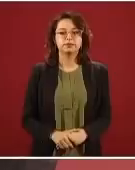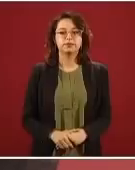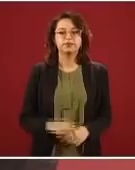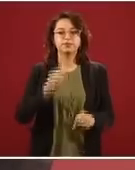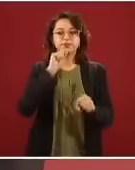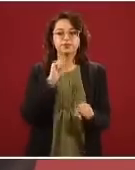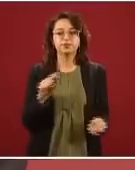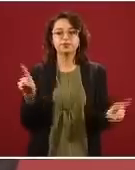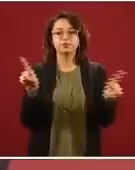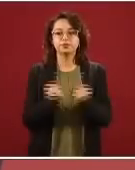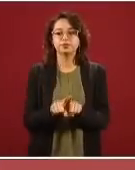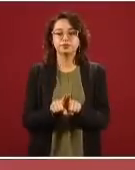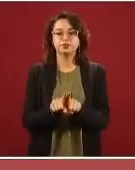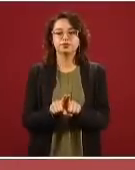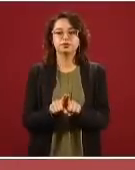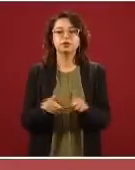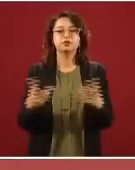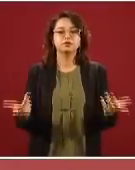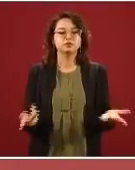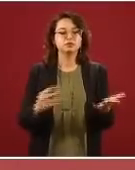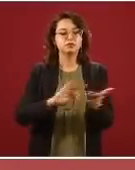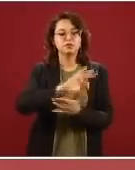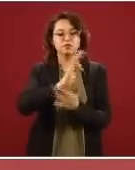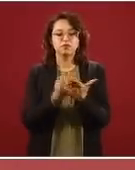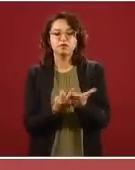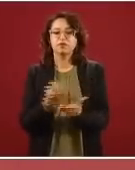la facturación falsa